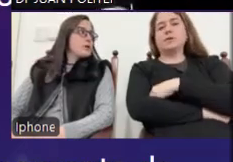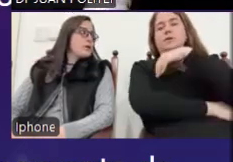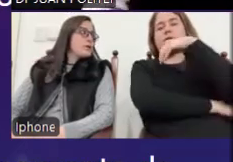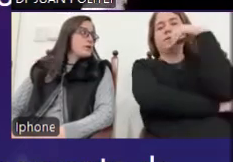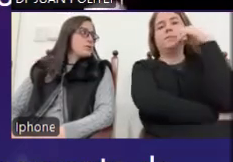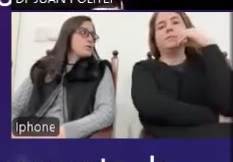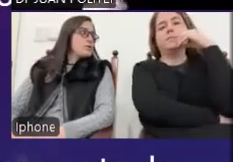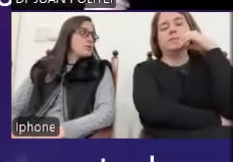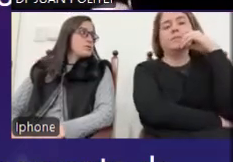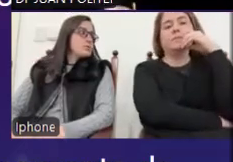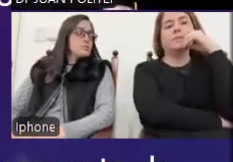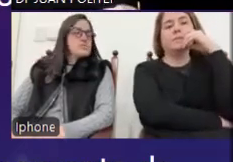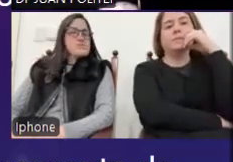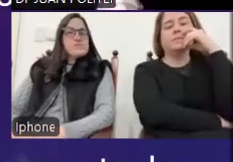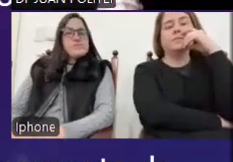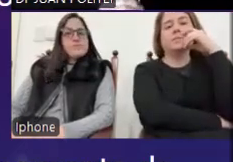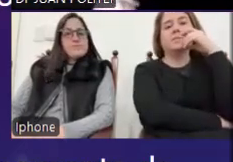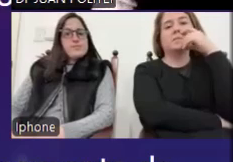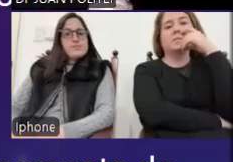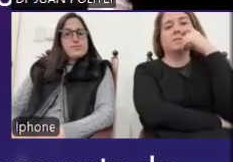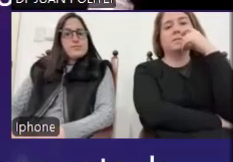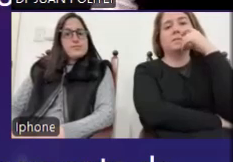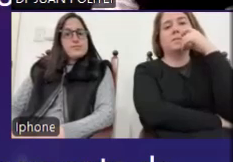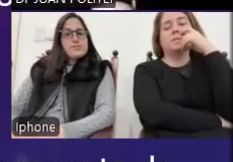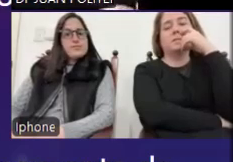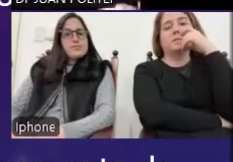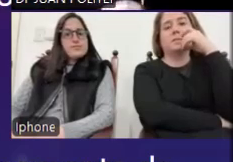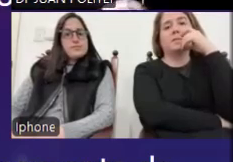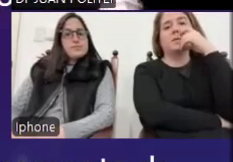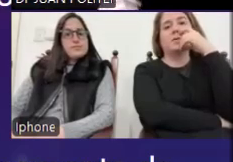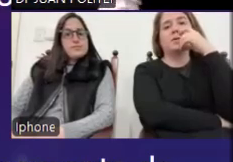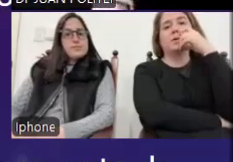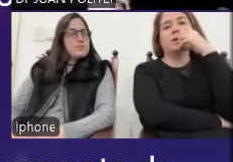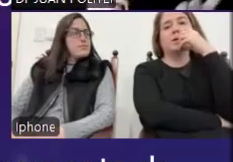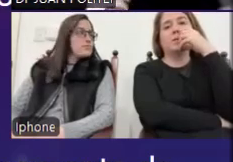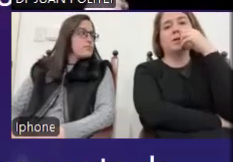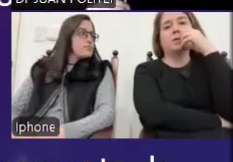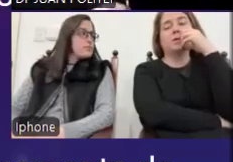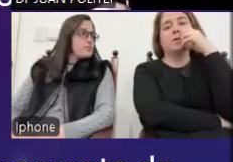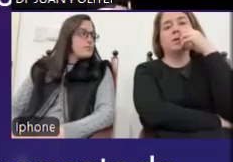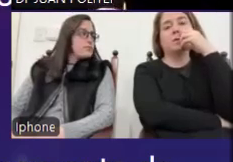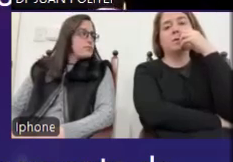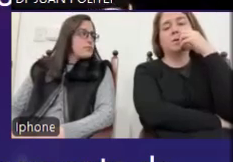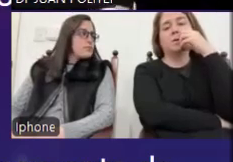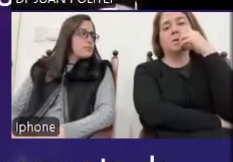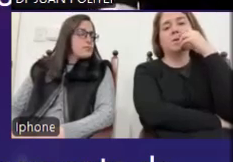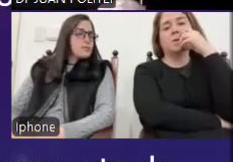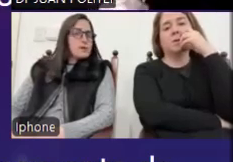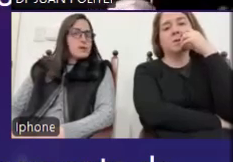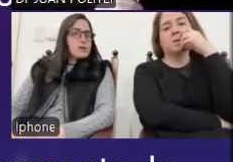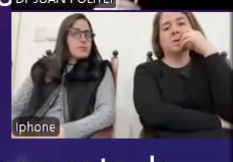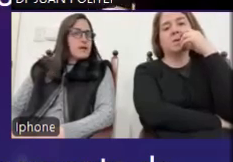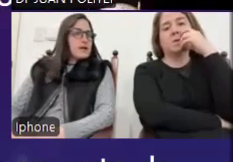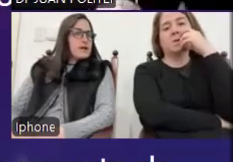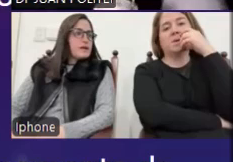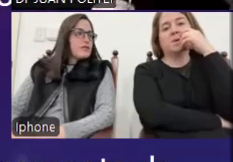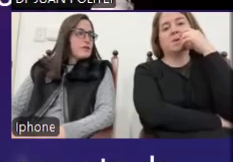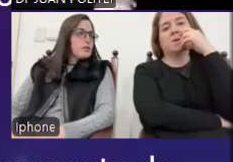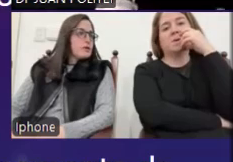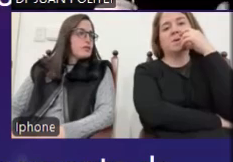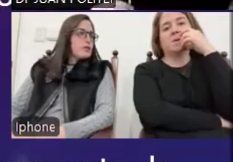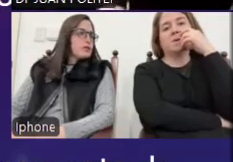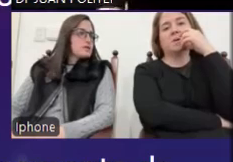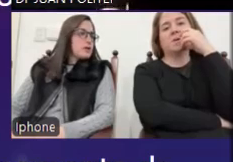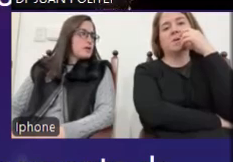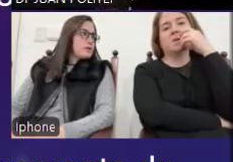estudio, hay que evitar quedar embarazado. En otras palabras, hay que usar métodos de anticonceptivos, nada más. Tampoco estamos